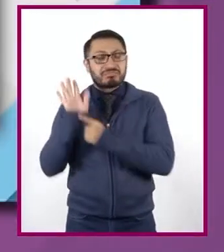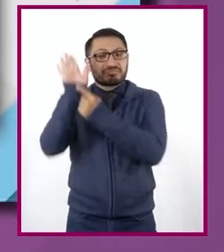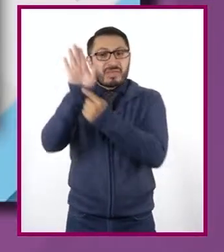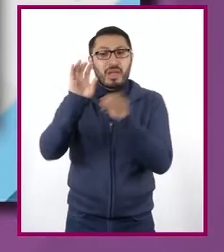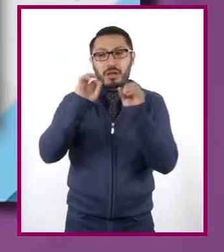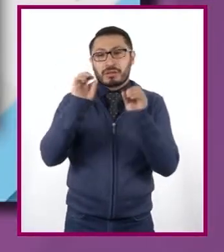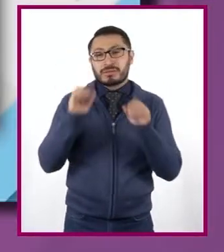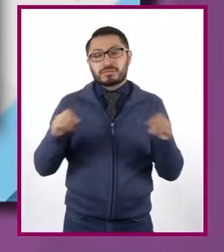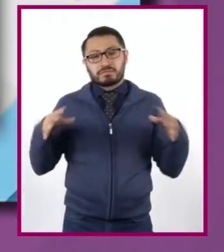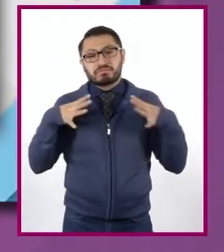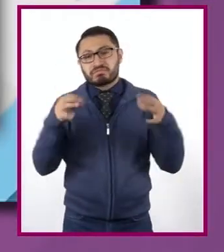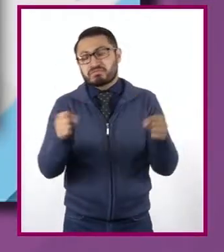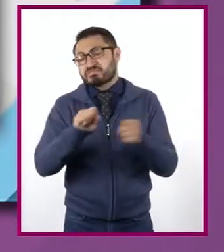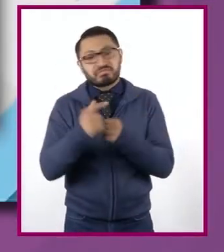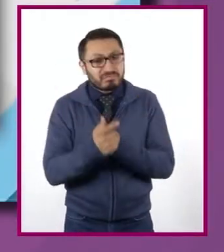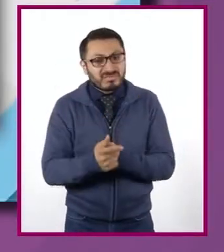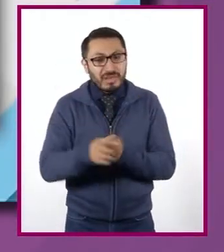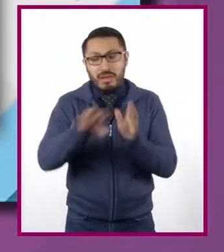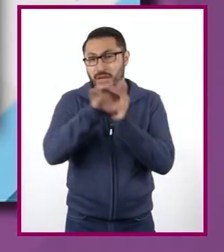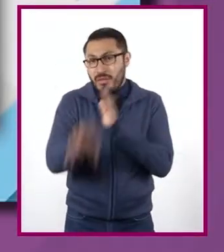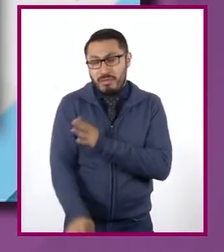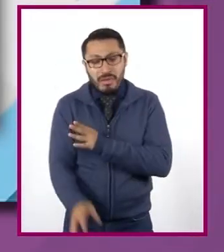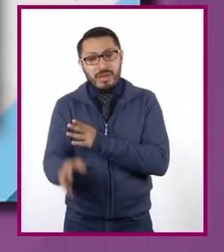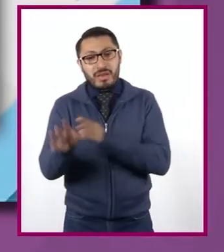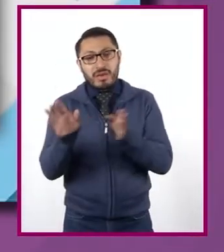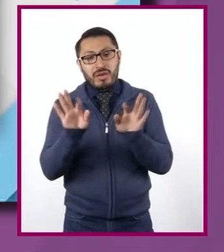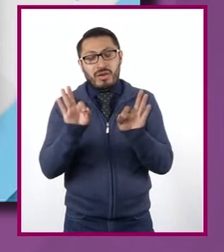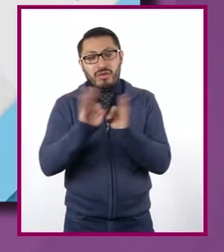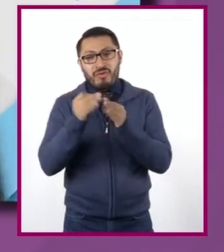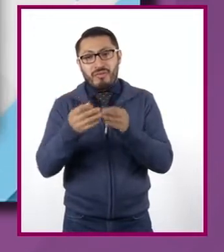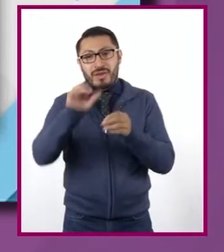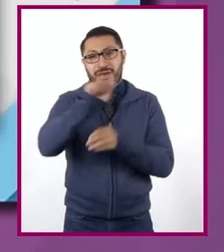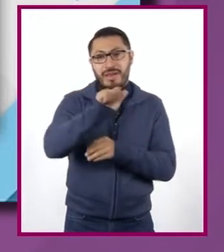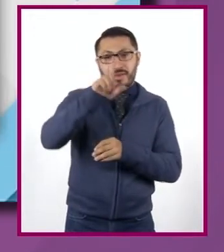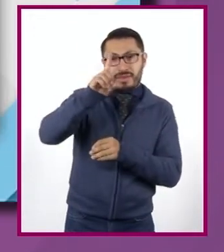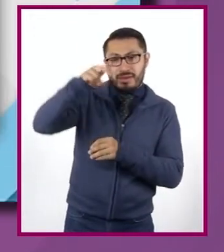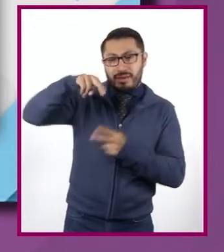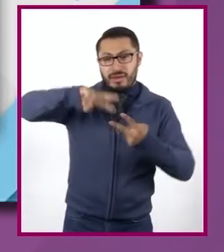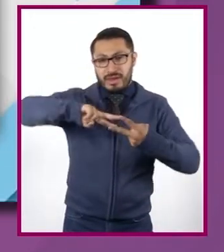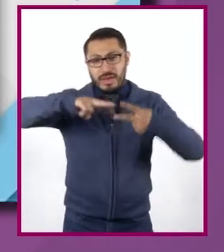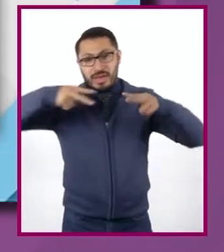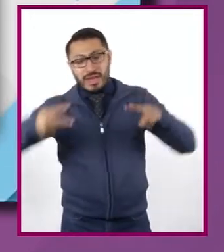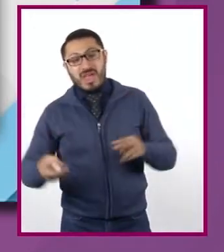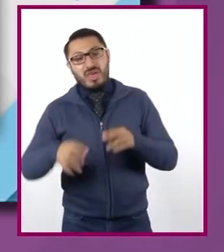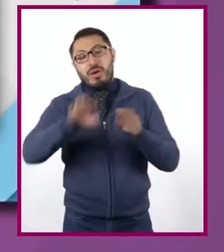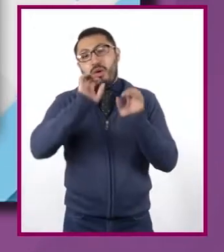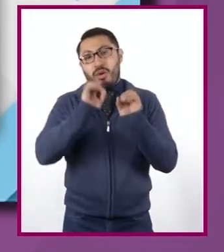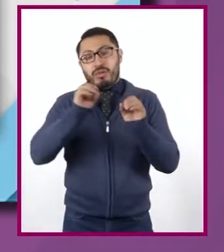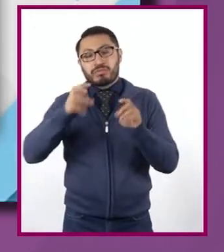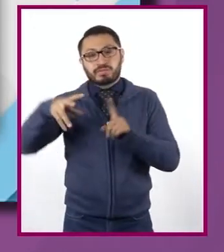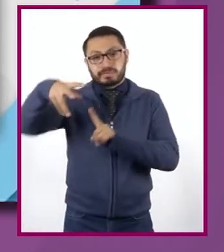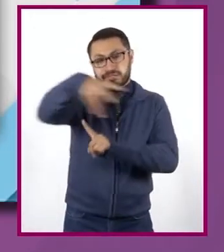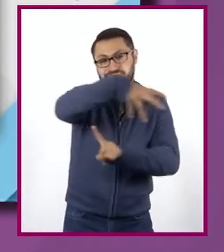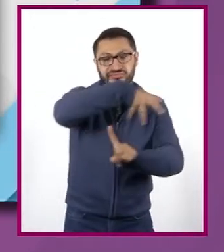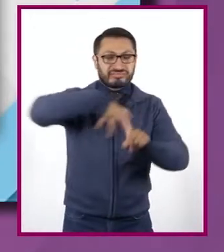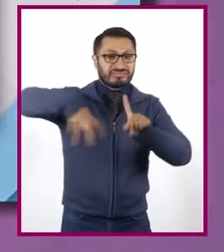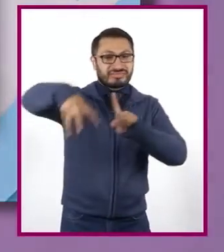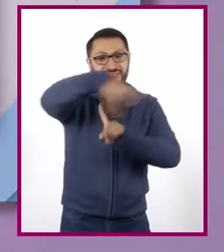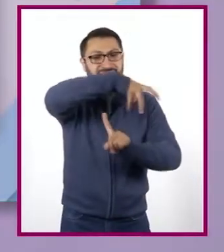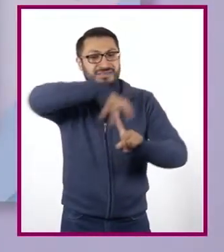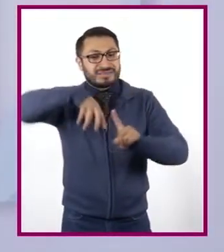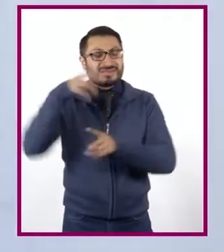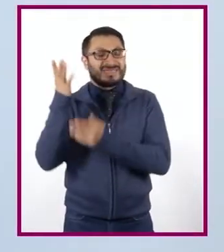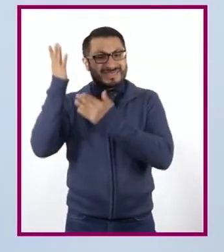simbólica, como por ejemplo los modelos del ADN o del sistema solar, que a escala nos ayudan a